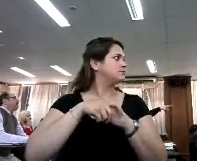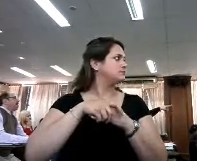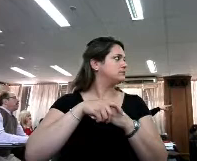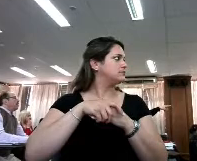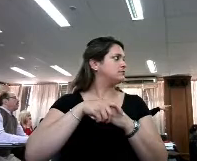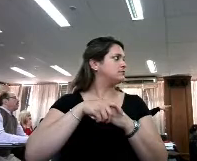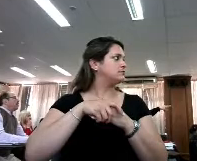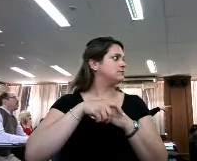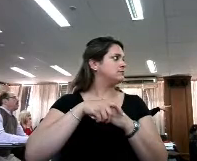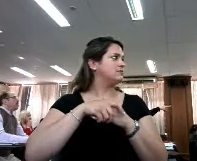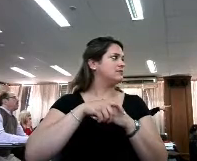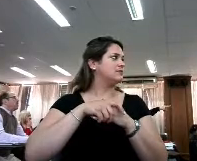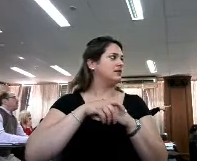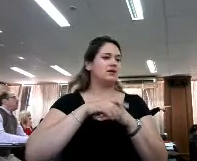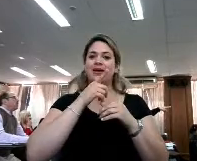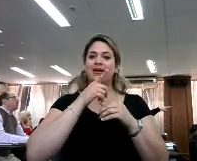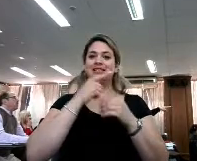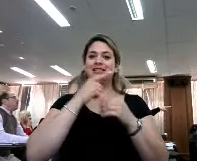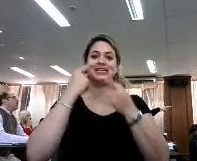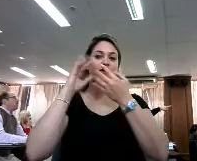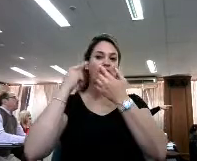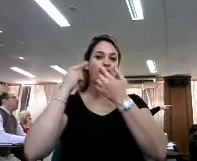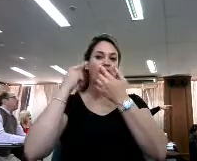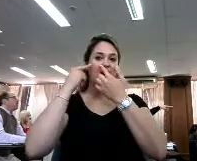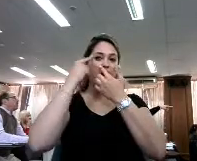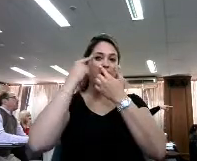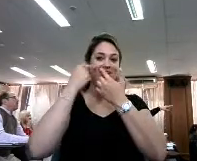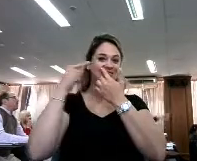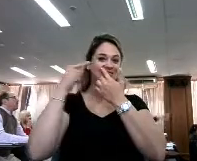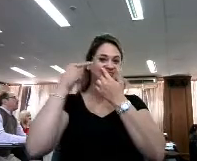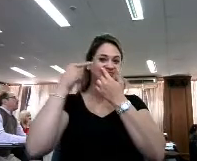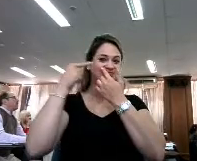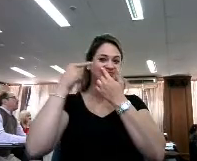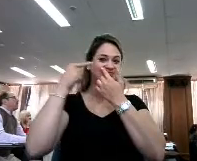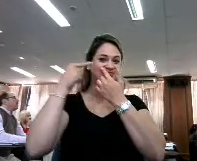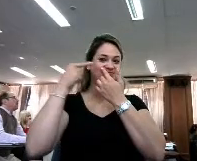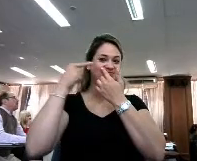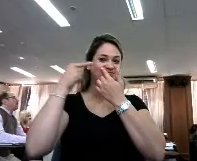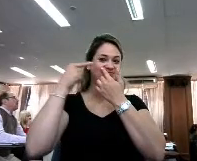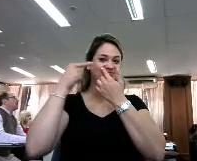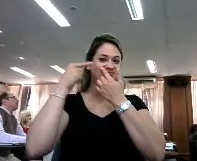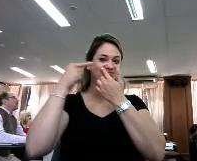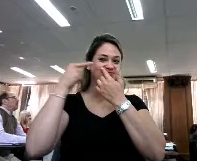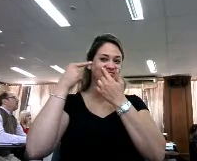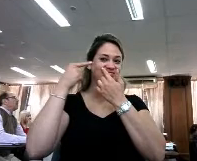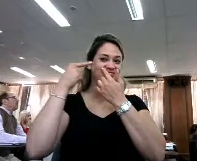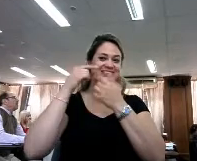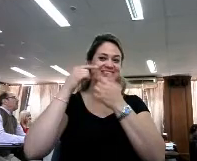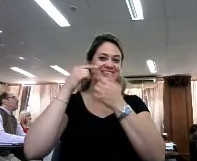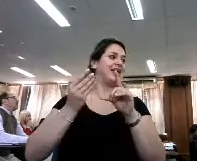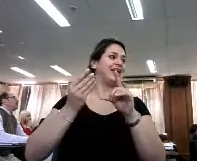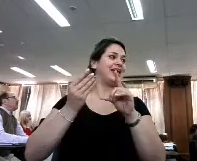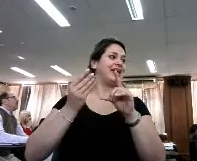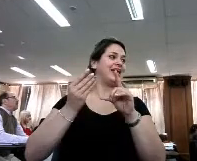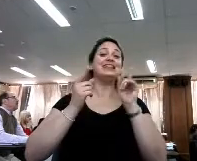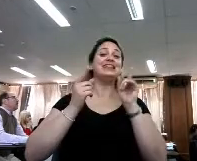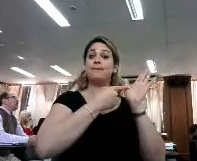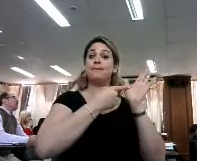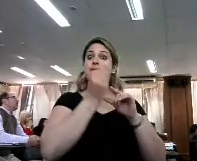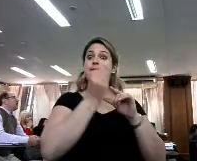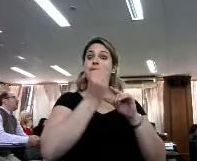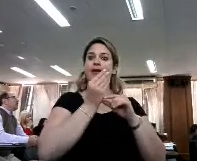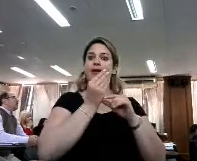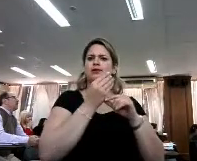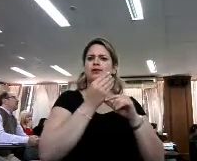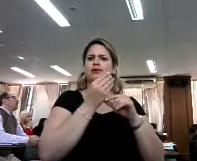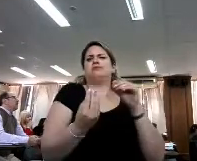El que está picando el ojo derecho. Bueno, y si ustedes ven, a partir de una imagen hay mil creaciones. A